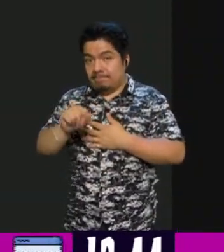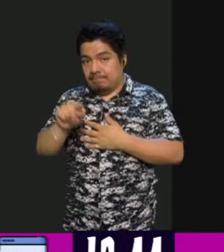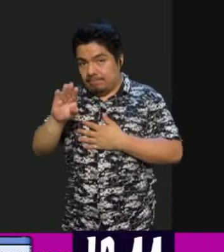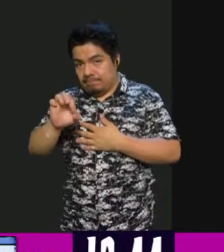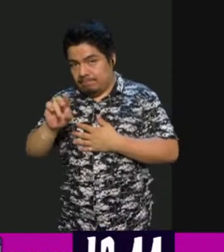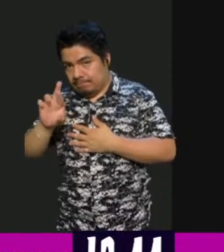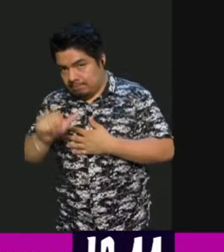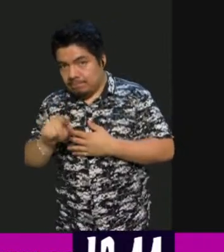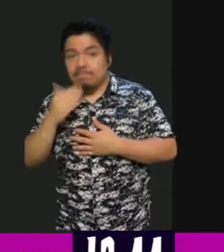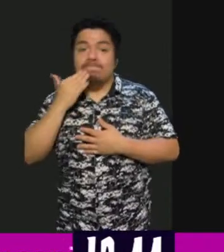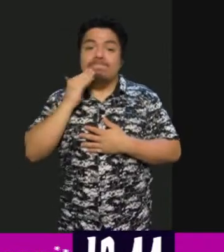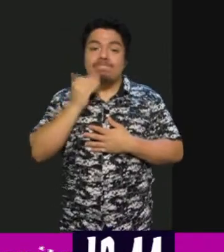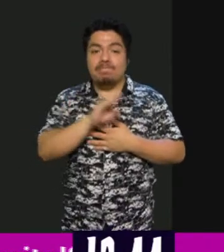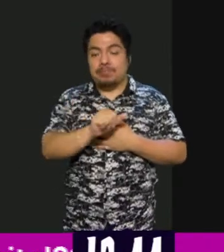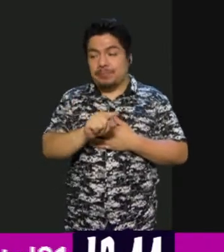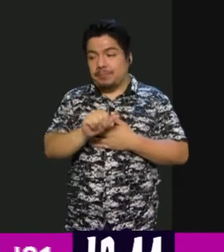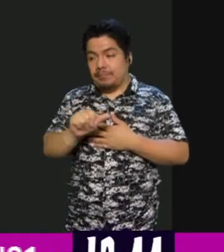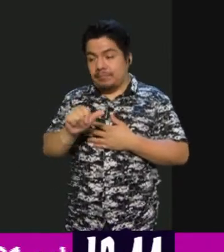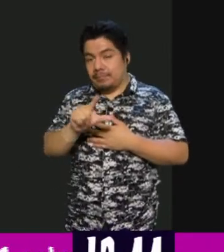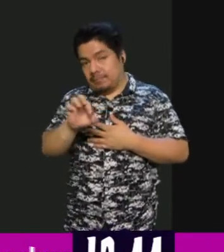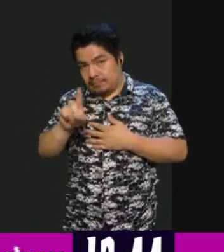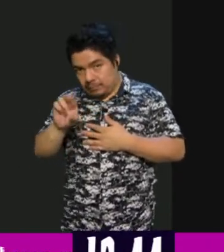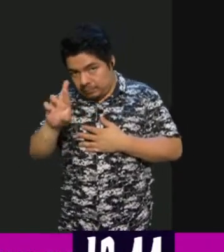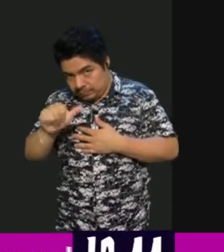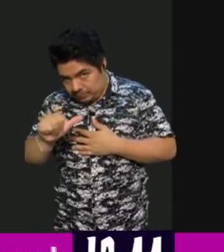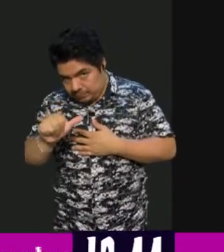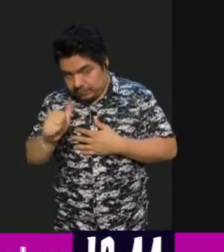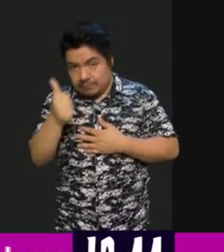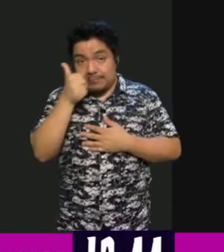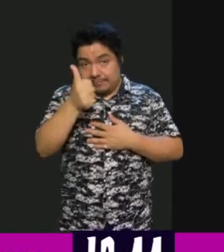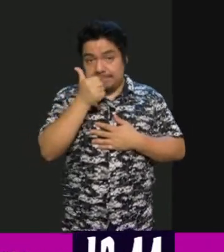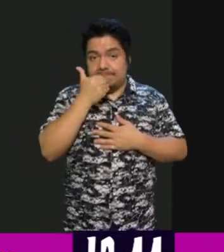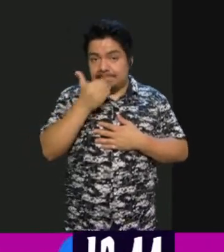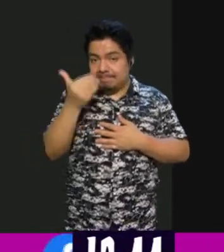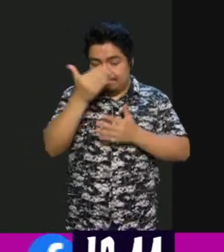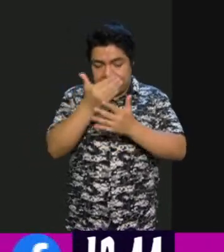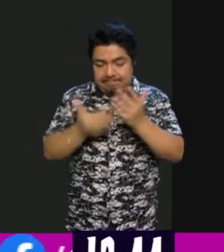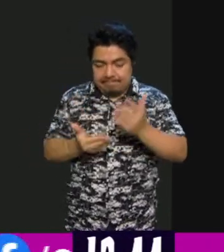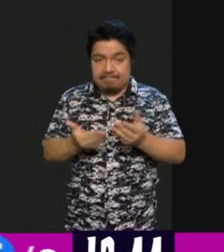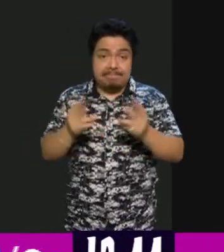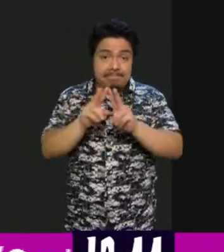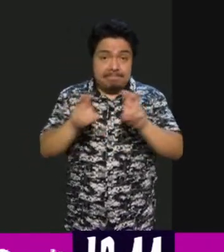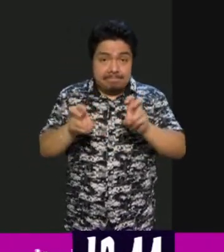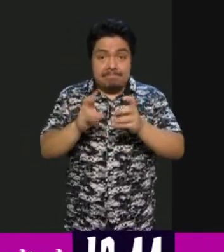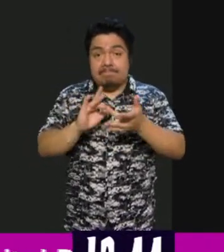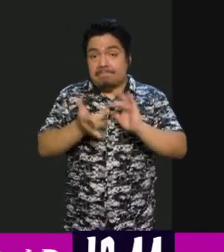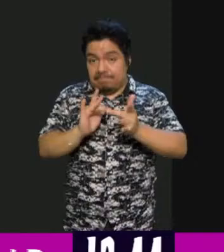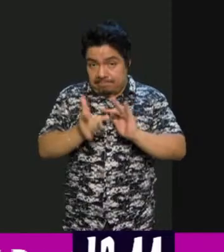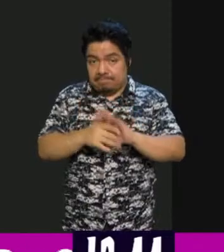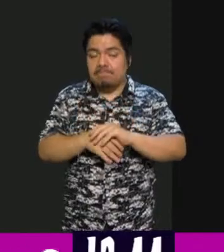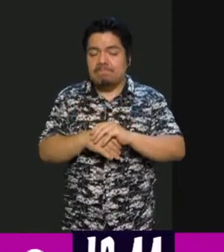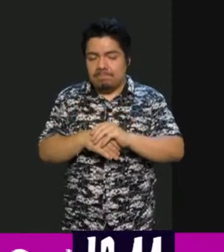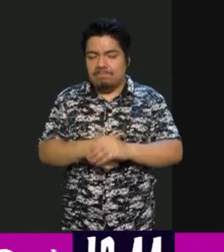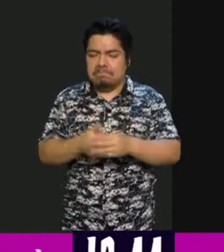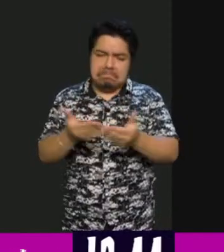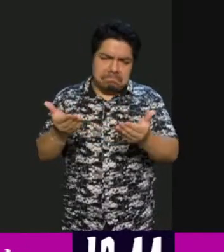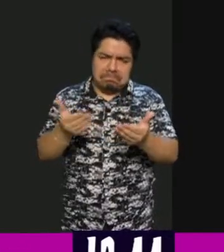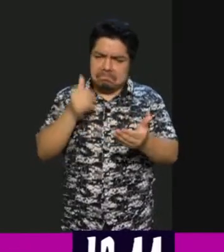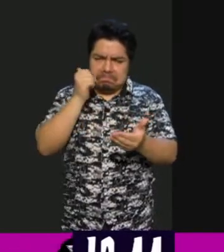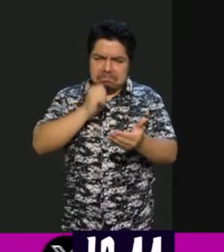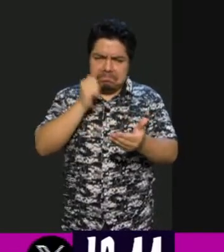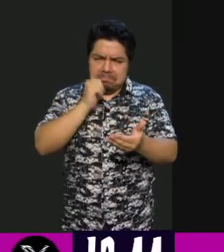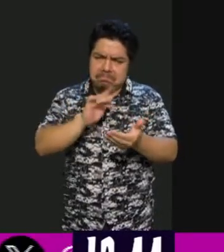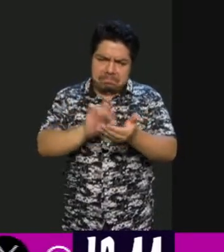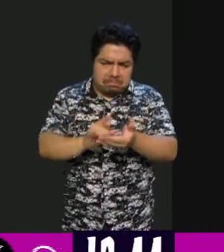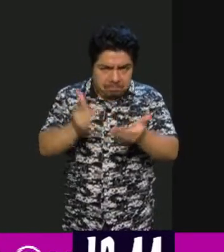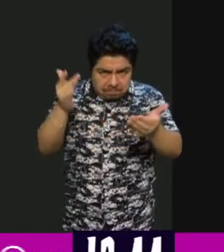@marcoa_olvera y mi Facebook, Marco Antonio Olvera. Entonces, esos son los temas, las redes sociales, y por supuesto siempre